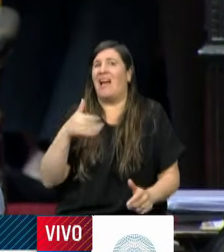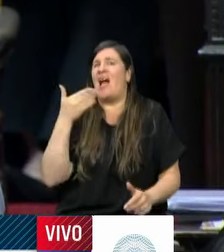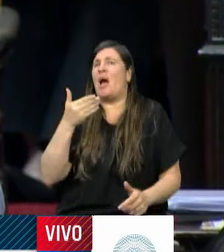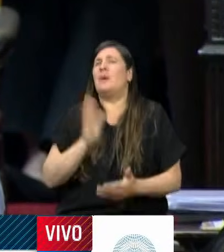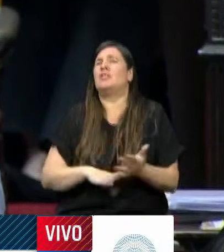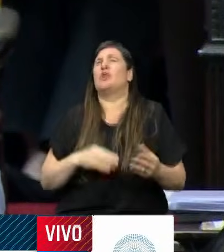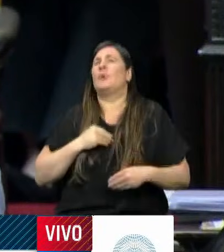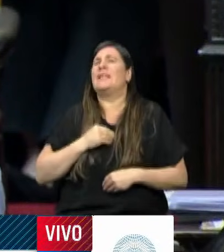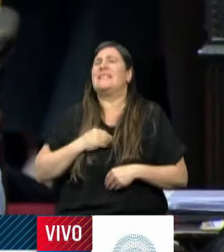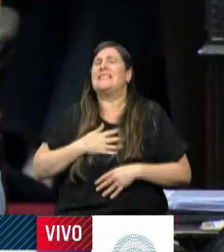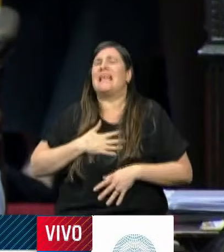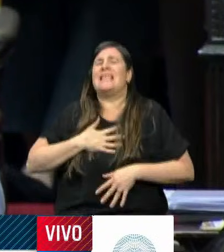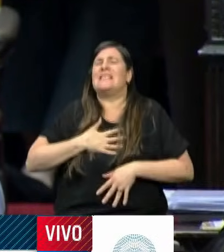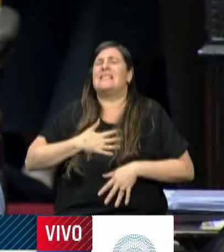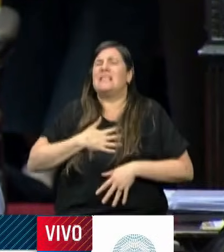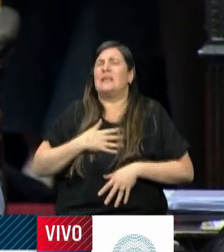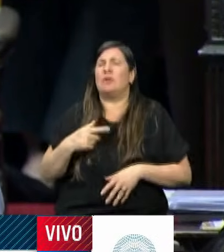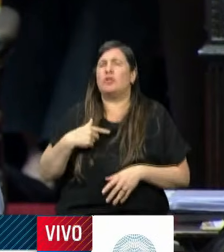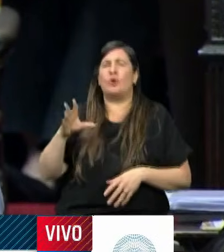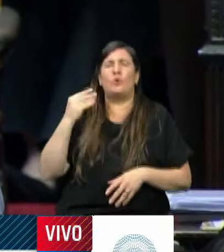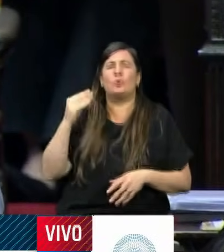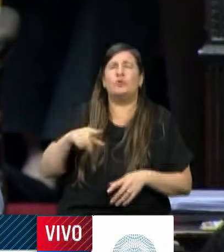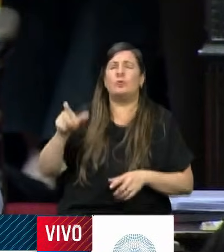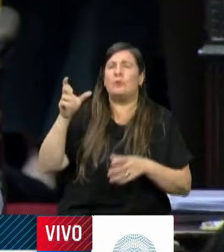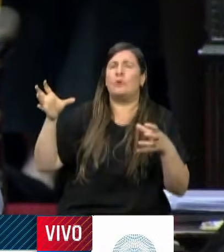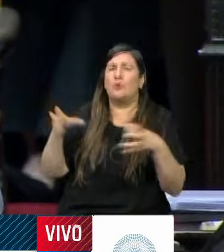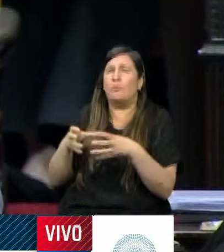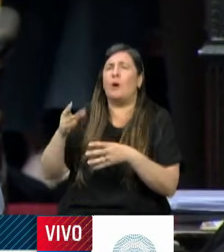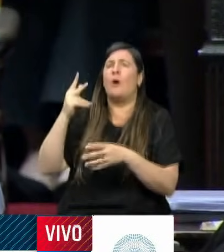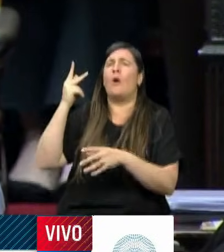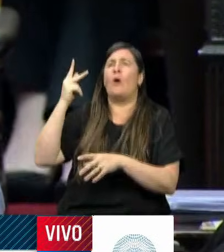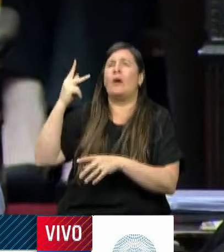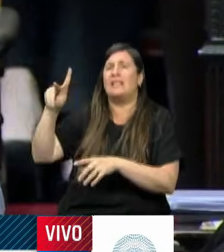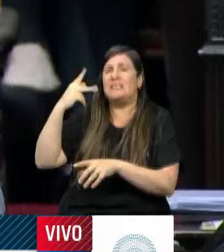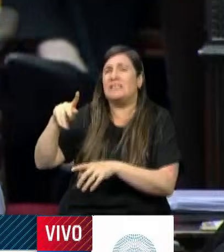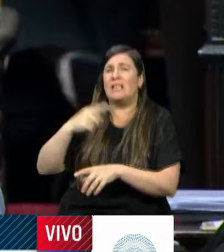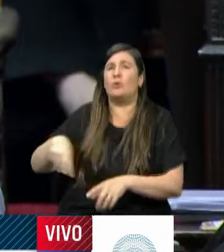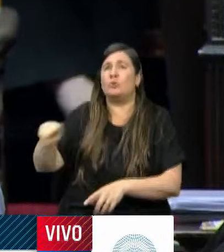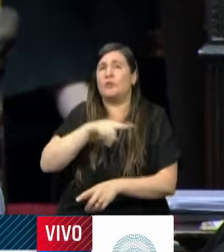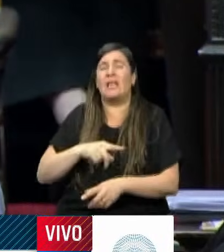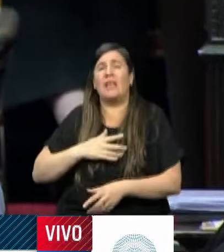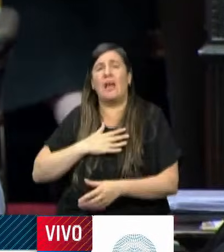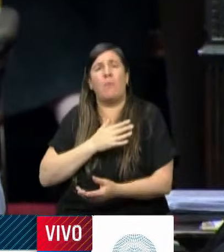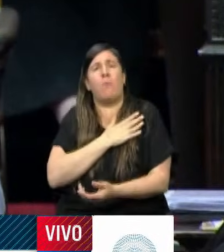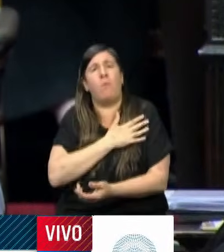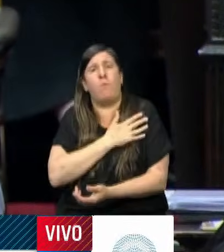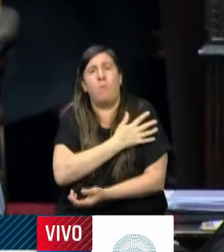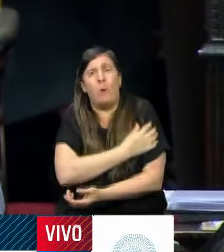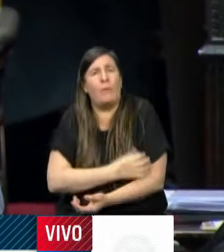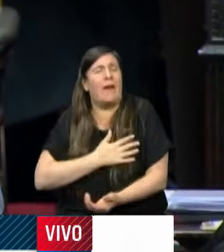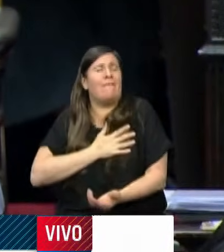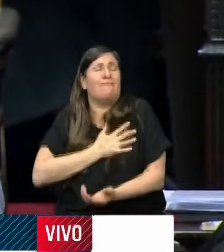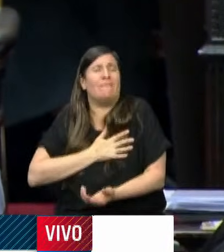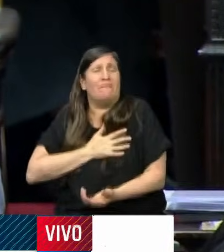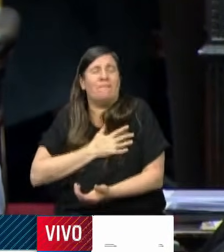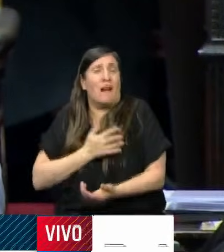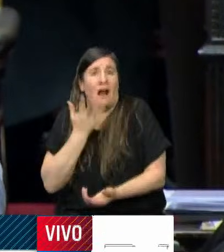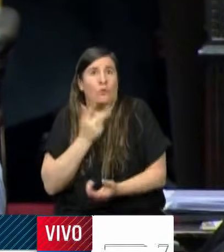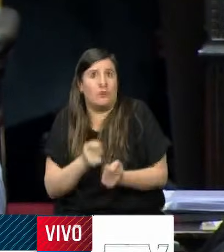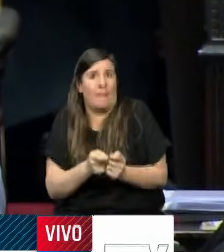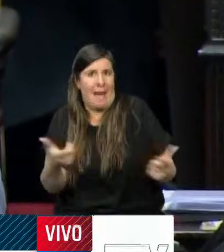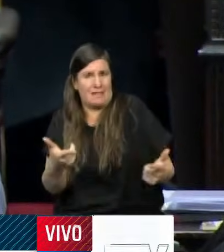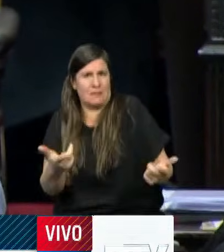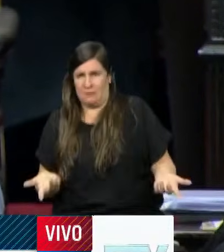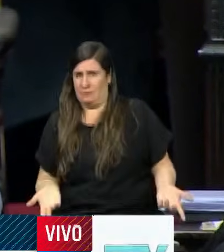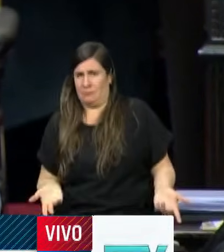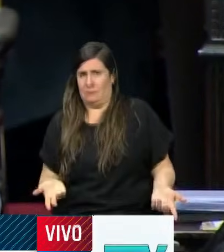kirchnerismo me pregunto si ese amor por los pobres es lo que los llevó a multiplicar la cantidad de pobres en la Argentina o qué